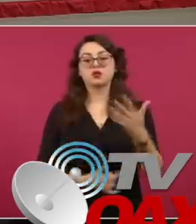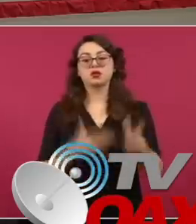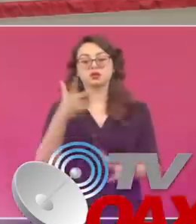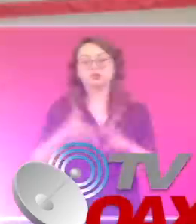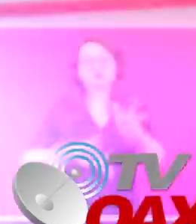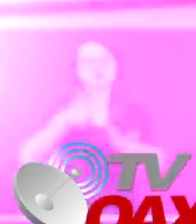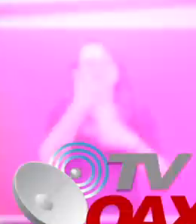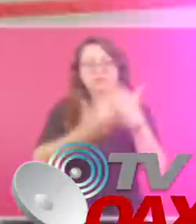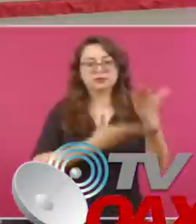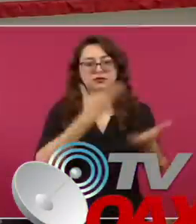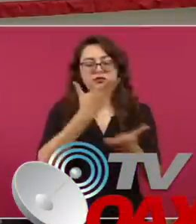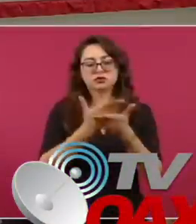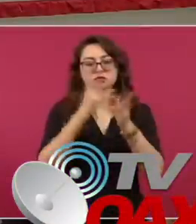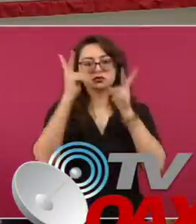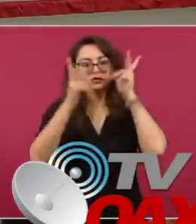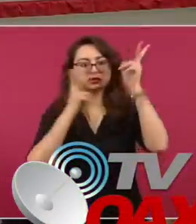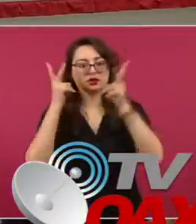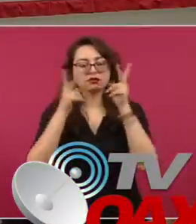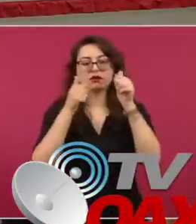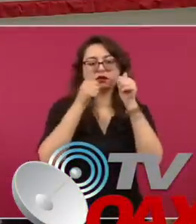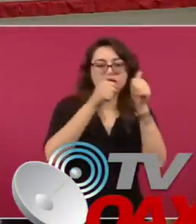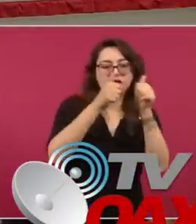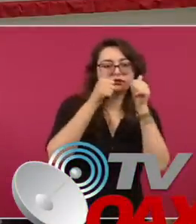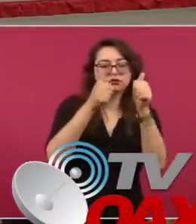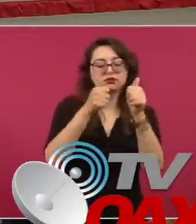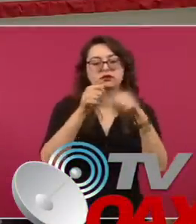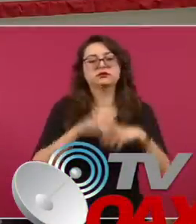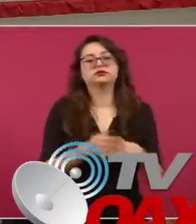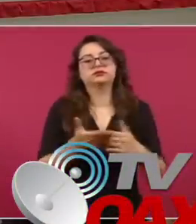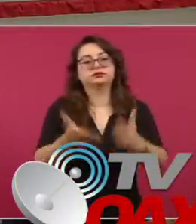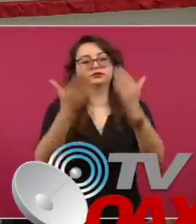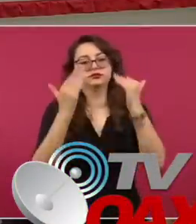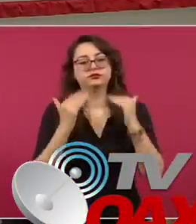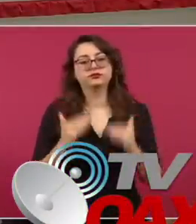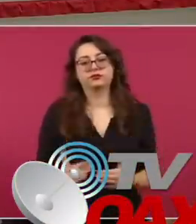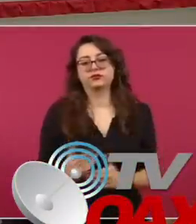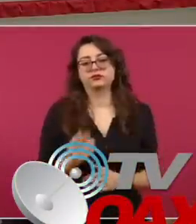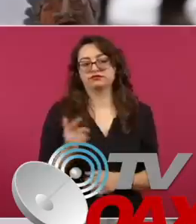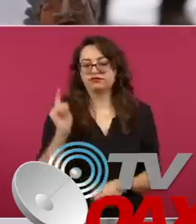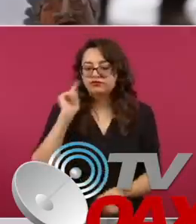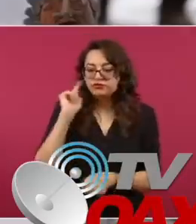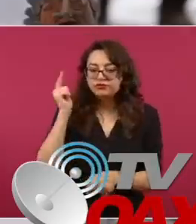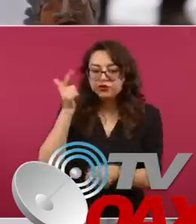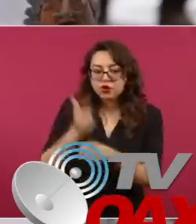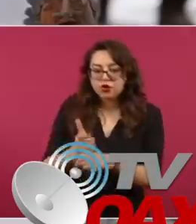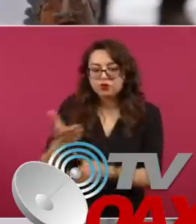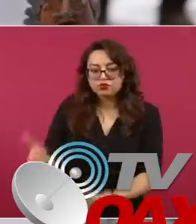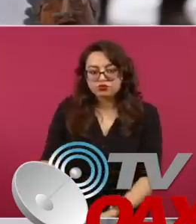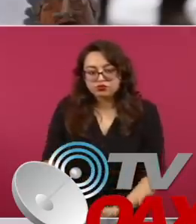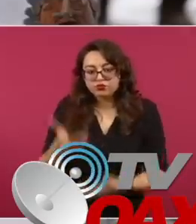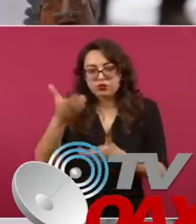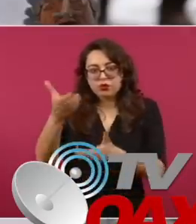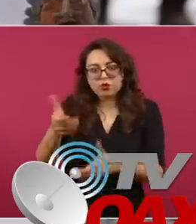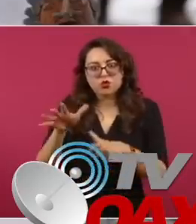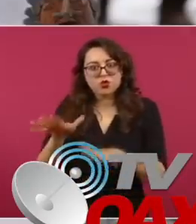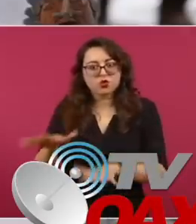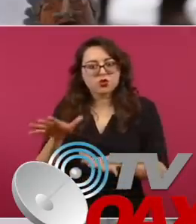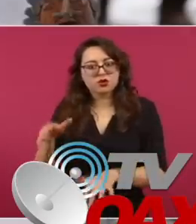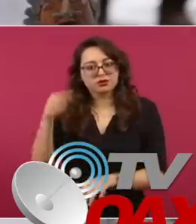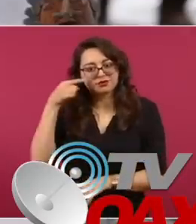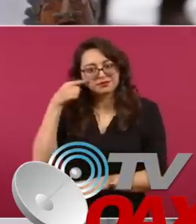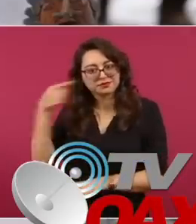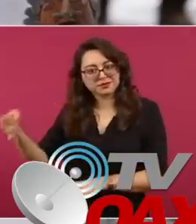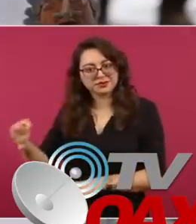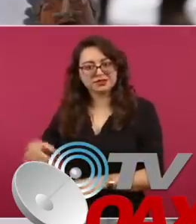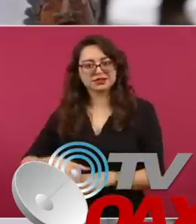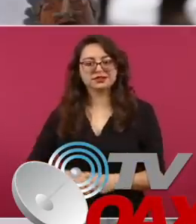Maya. Esto simplemente es un ejemplo muy sencillo de la magnificencia de